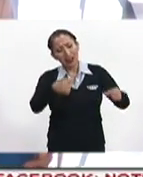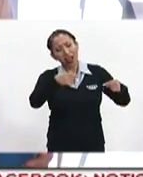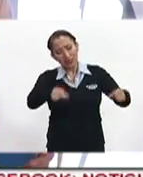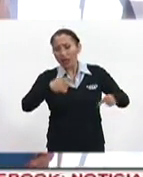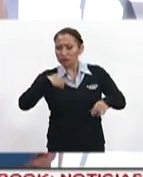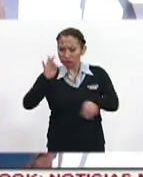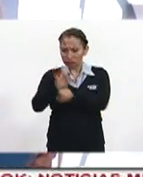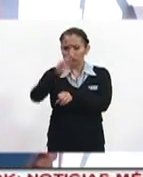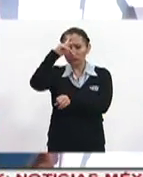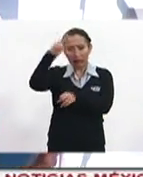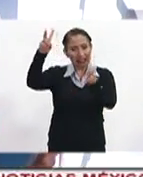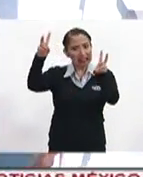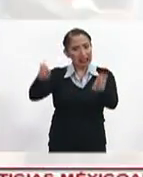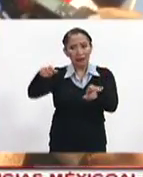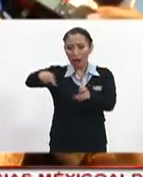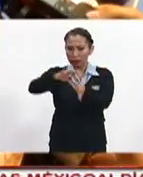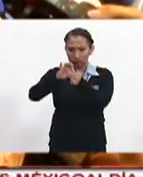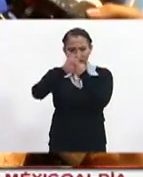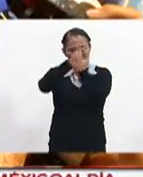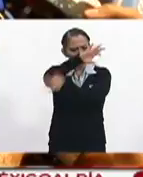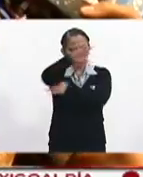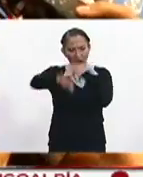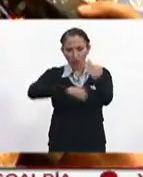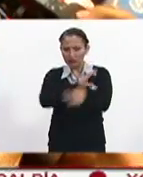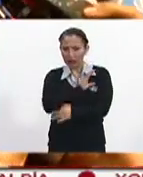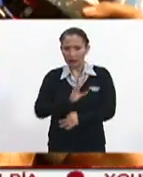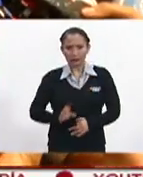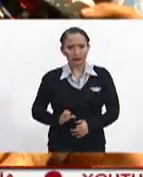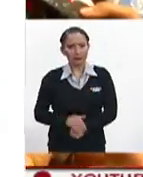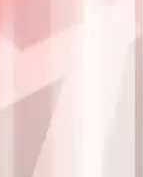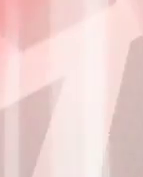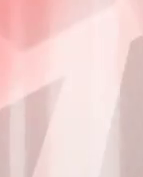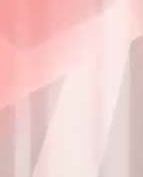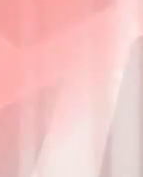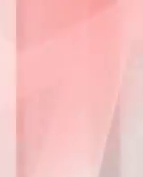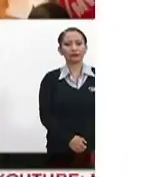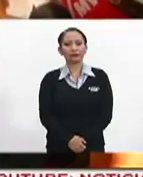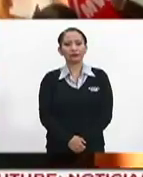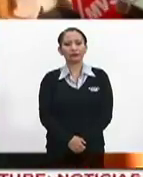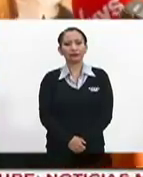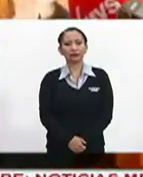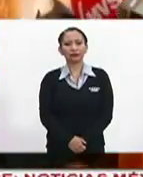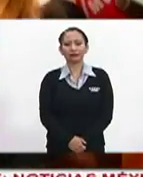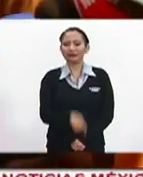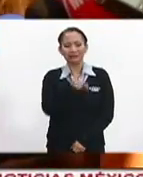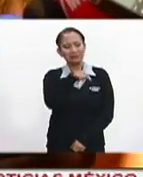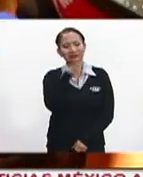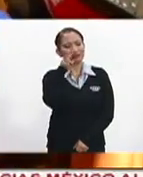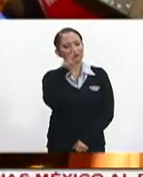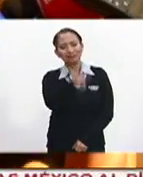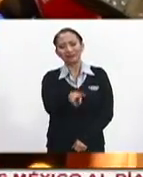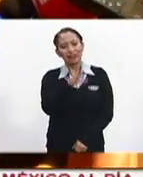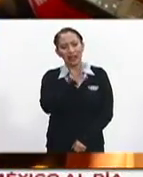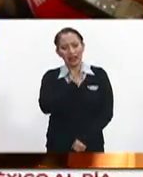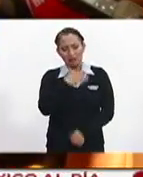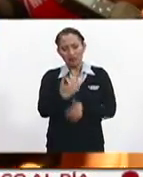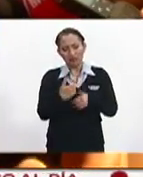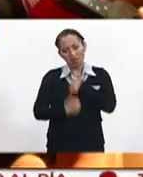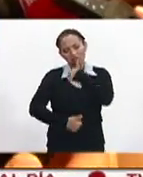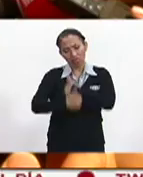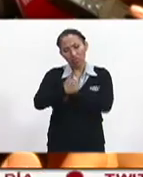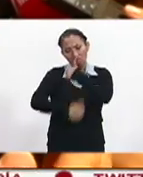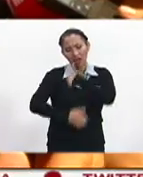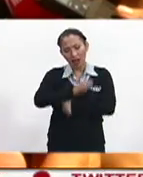la defensa del país es un tema que une a todos los candidatos. Y tenemos una campaña electoral en donde